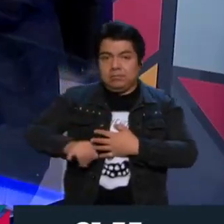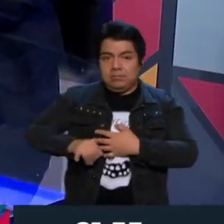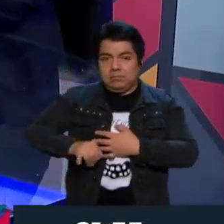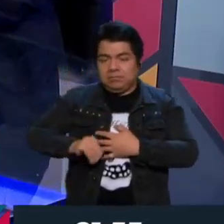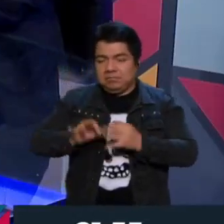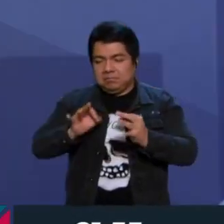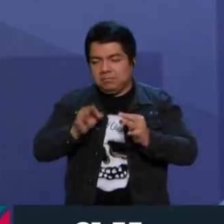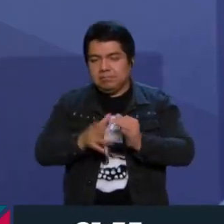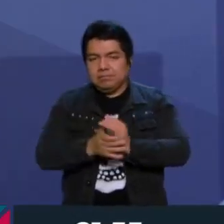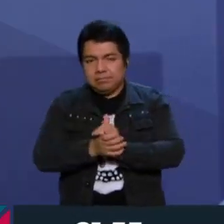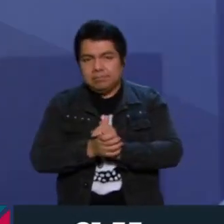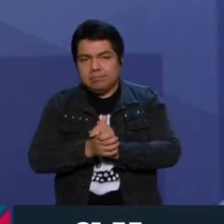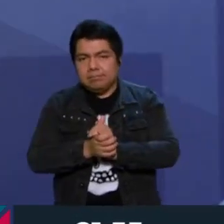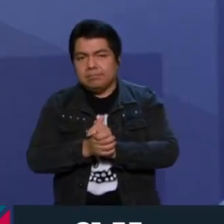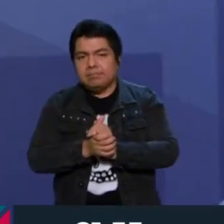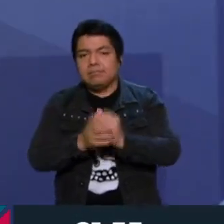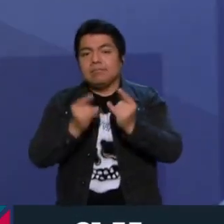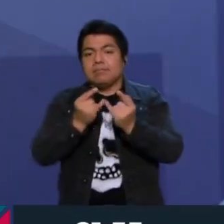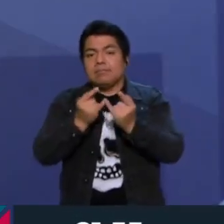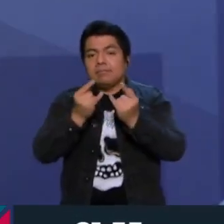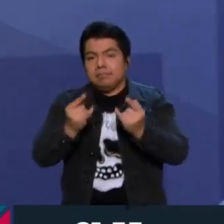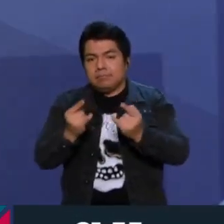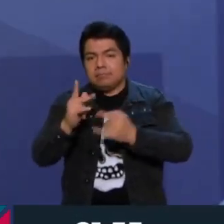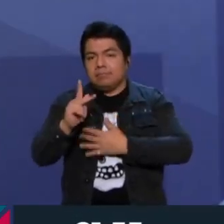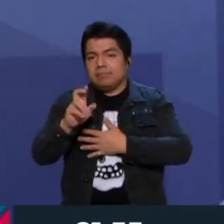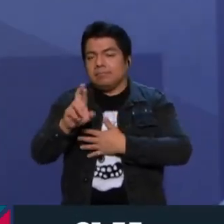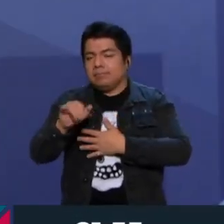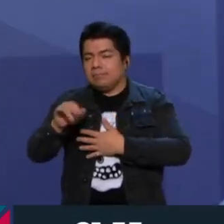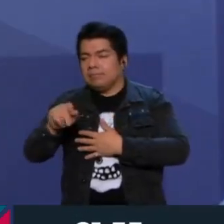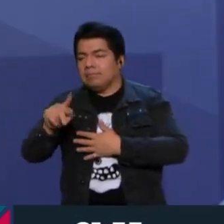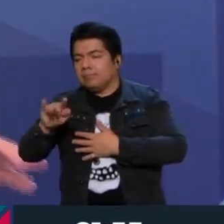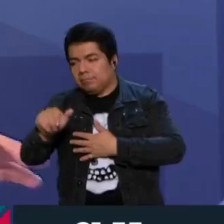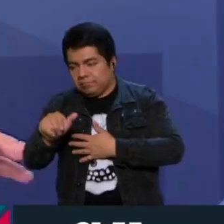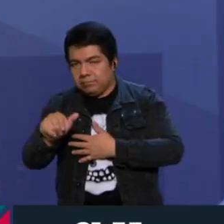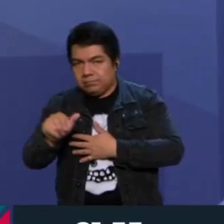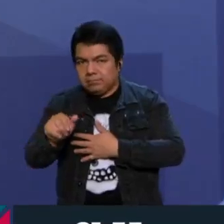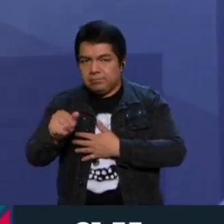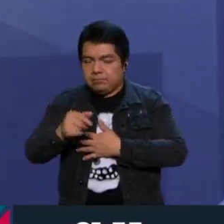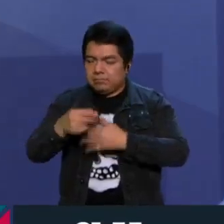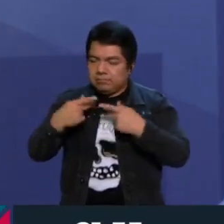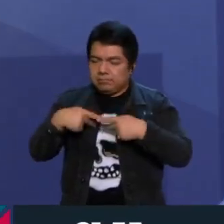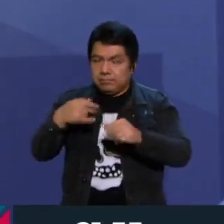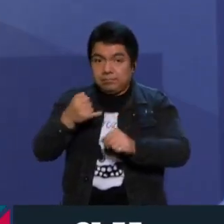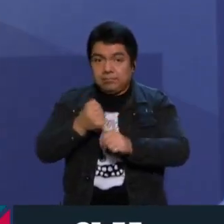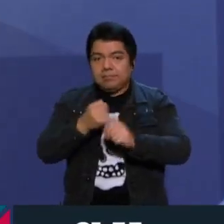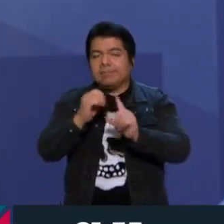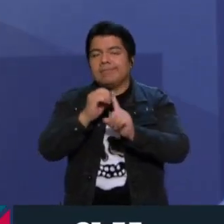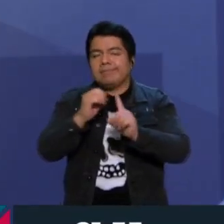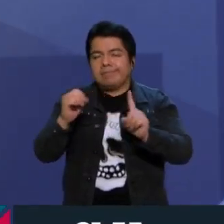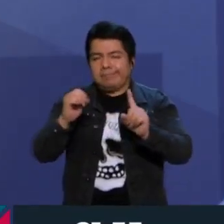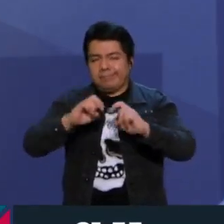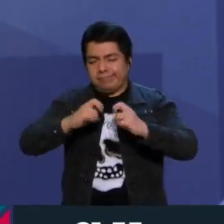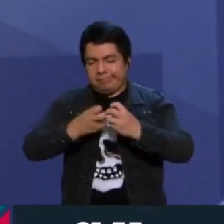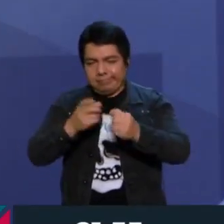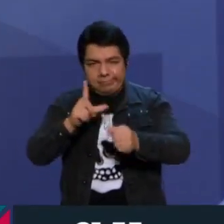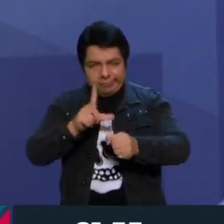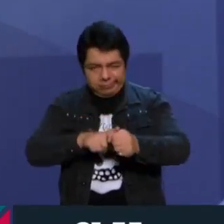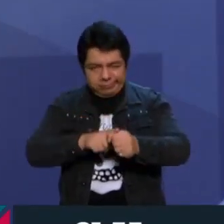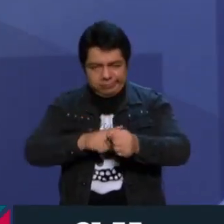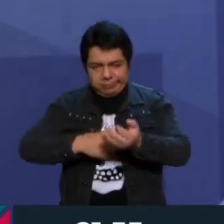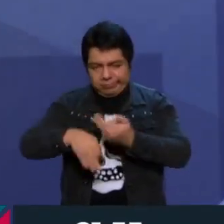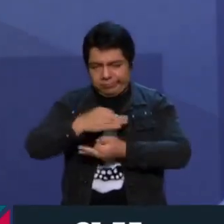documentada. La historia de Primo Tapia, por ejemplo, ¿no? Un personaje fundamental para la organización social